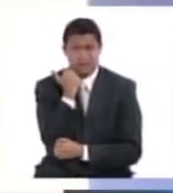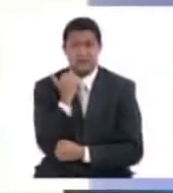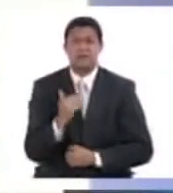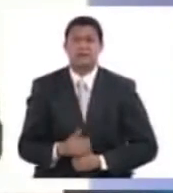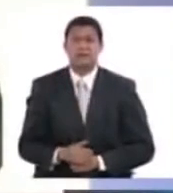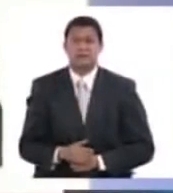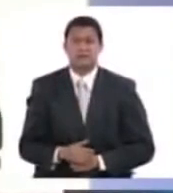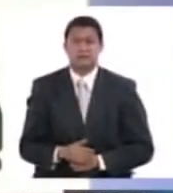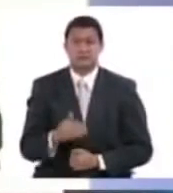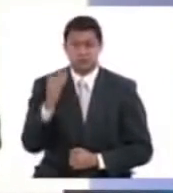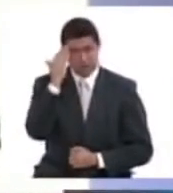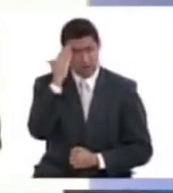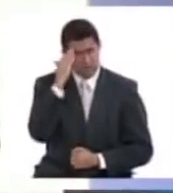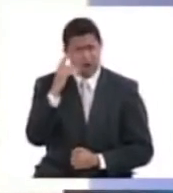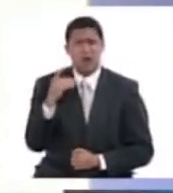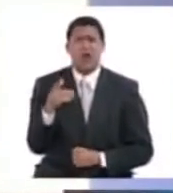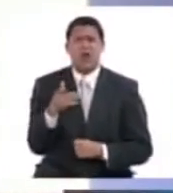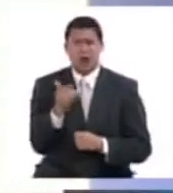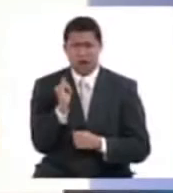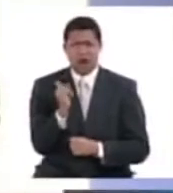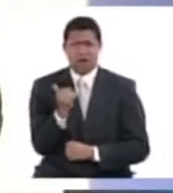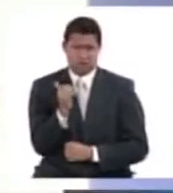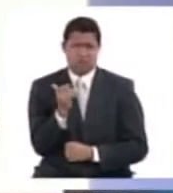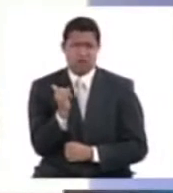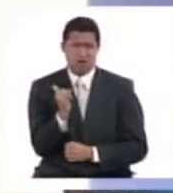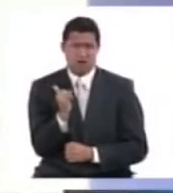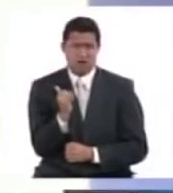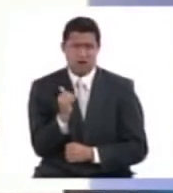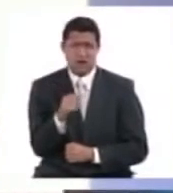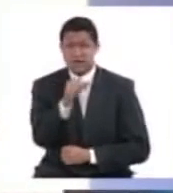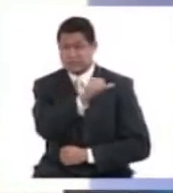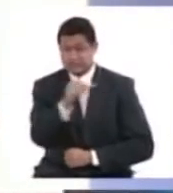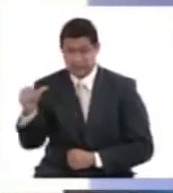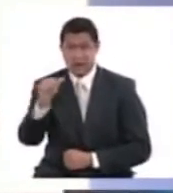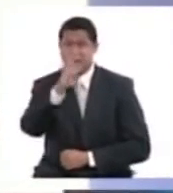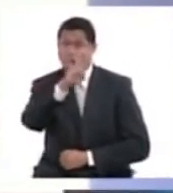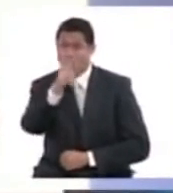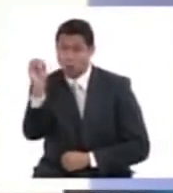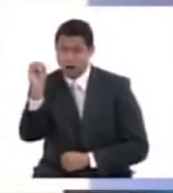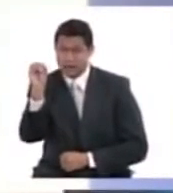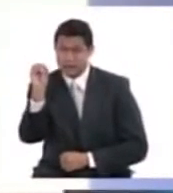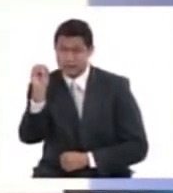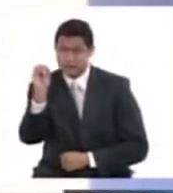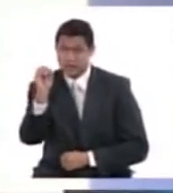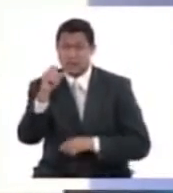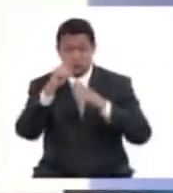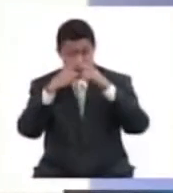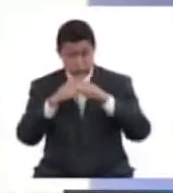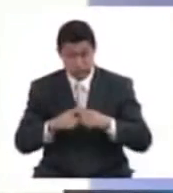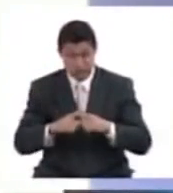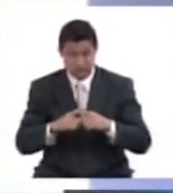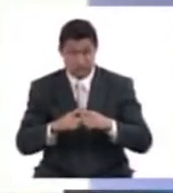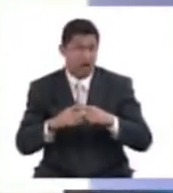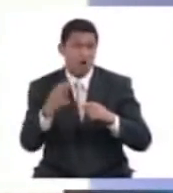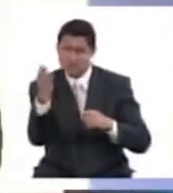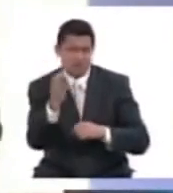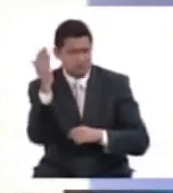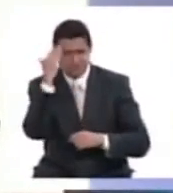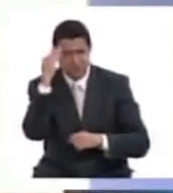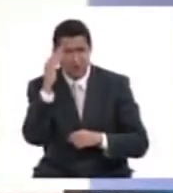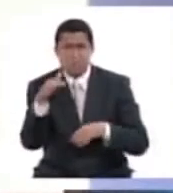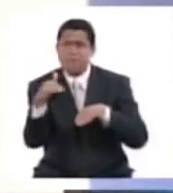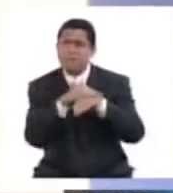parasitaria, conocida también como paludismo, se ha presentado. En la semana 40 epidemiológica, según cifras extraoficiales emitidas